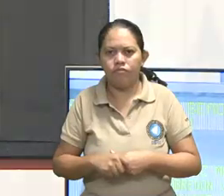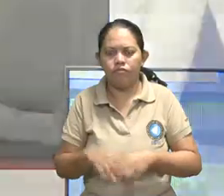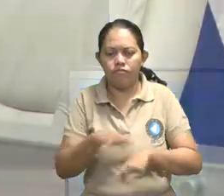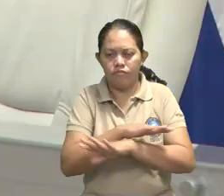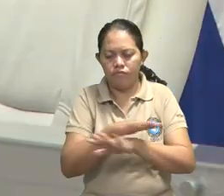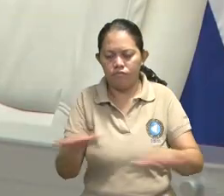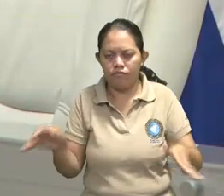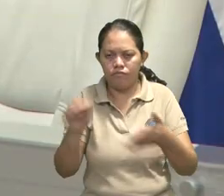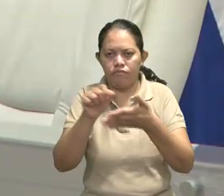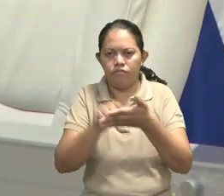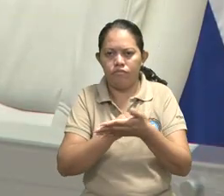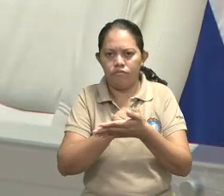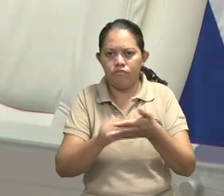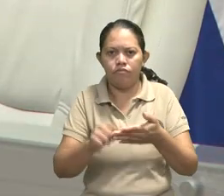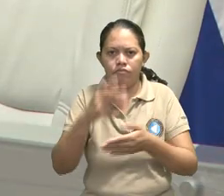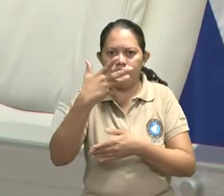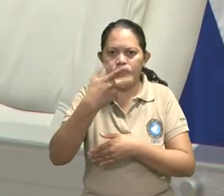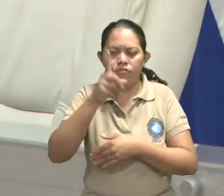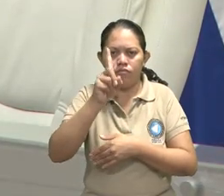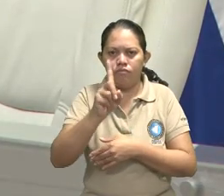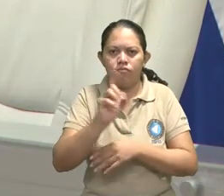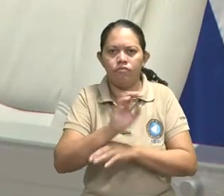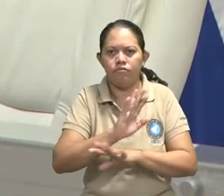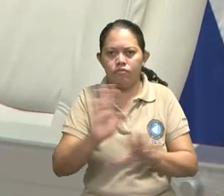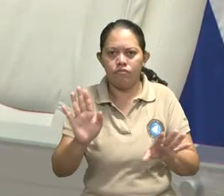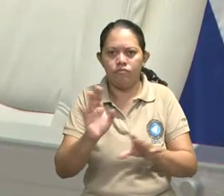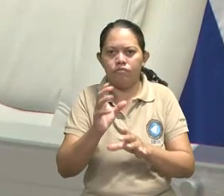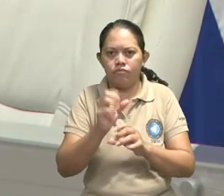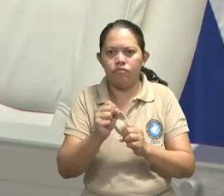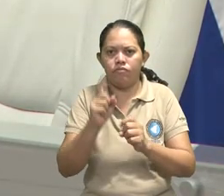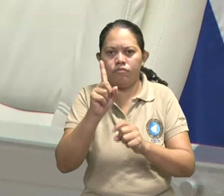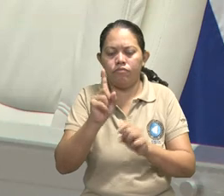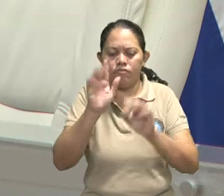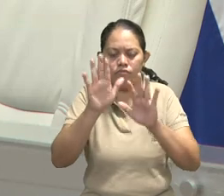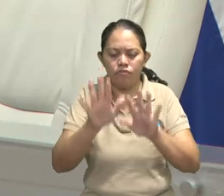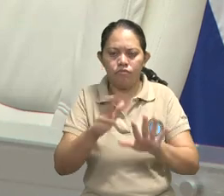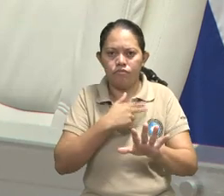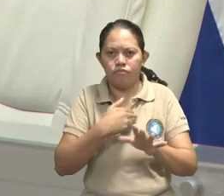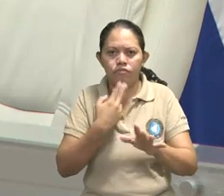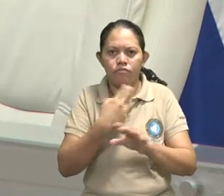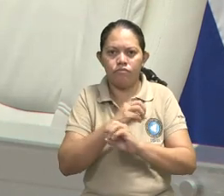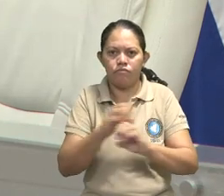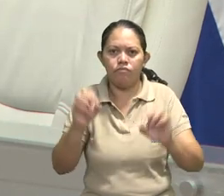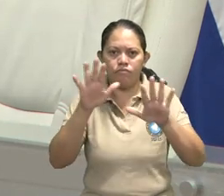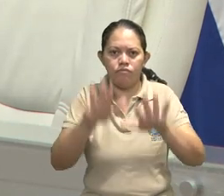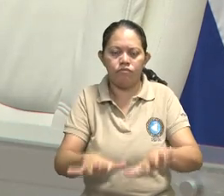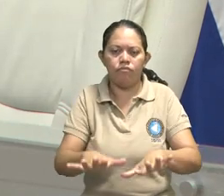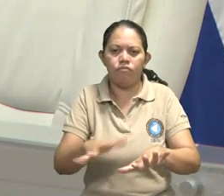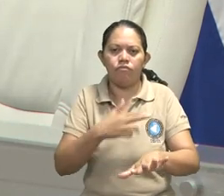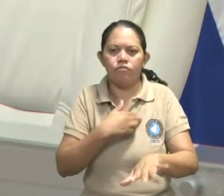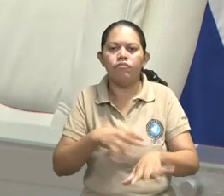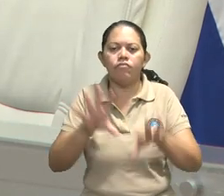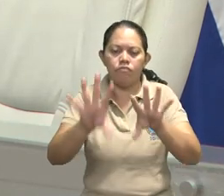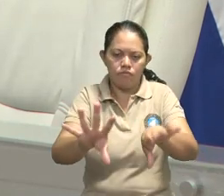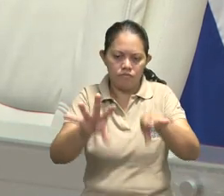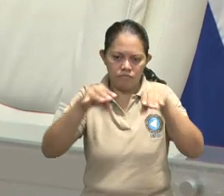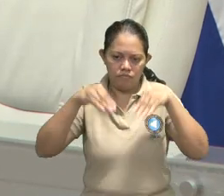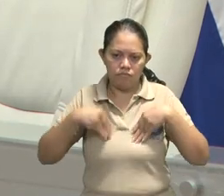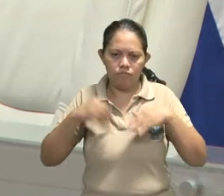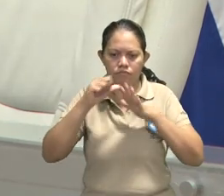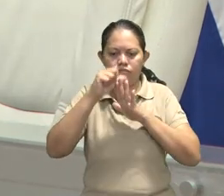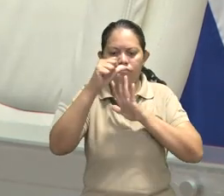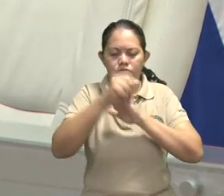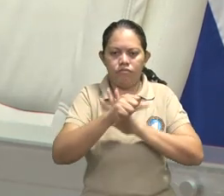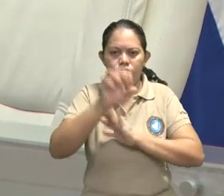Se cierra la votación, 91 votos a favor, 0 en contra, 0 abstenciones, 0 presentes. Se aprueba el